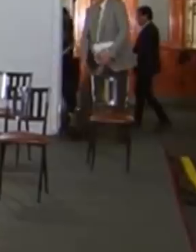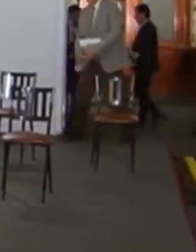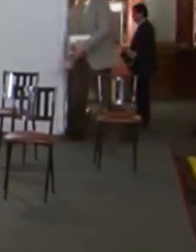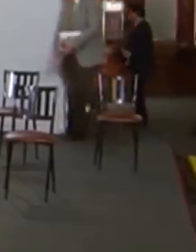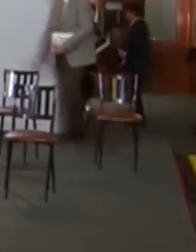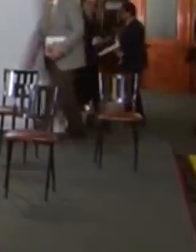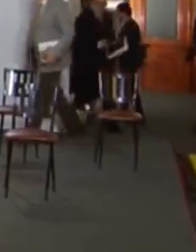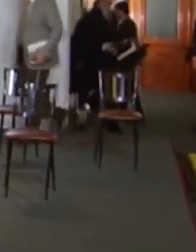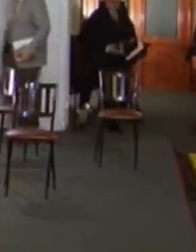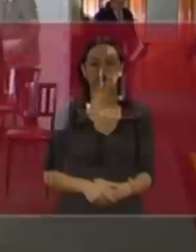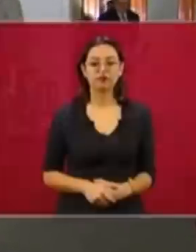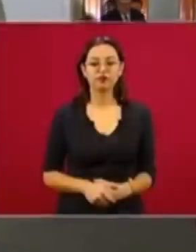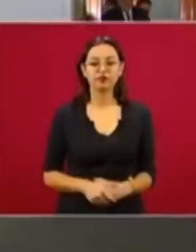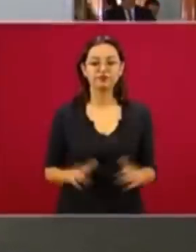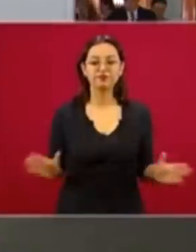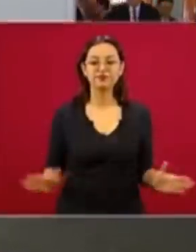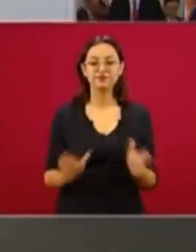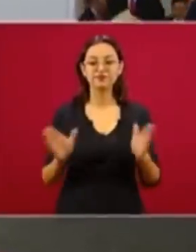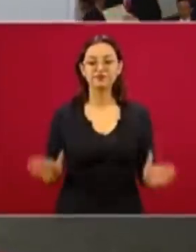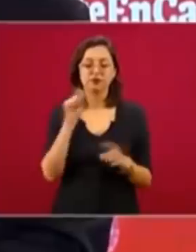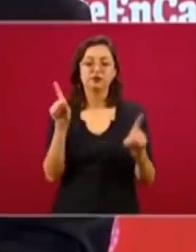el martes el mandatario mexicano.